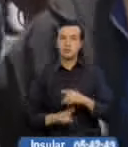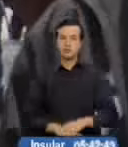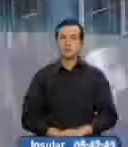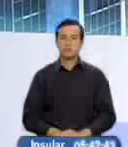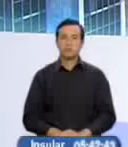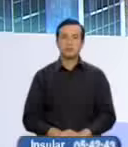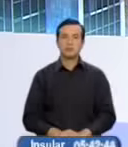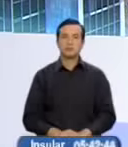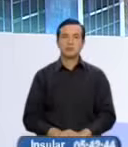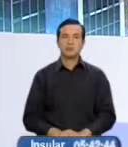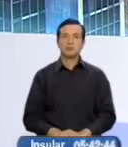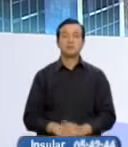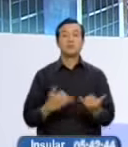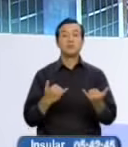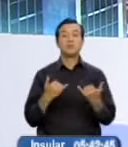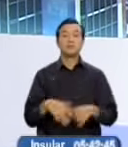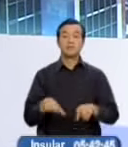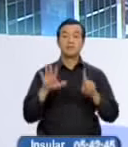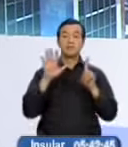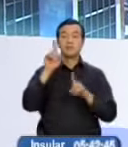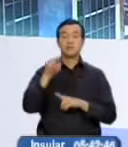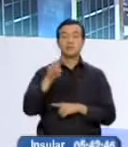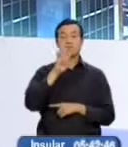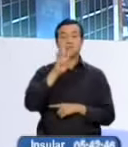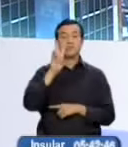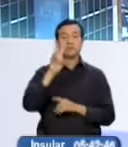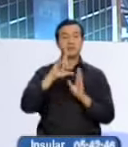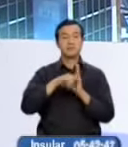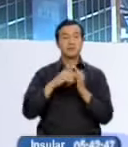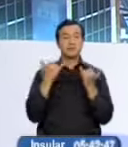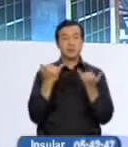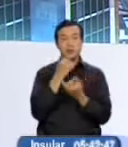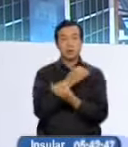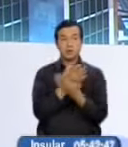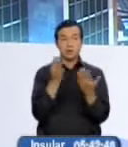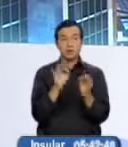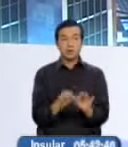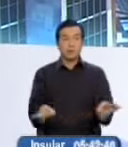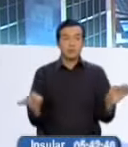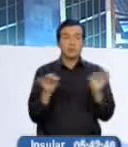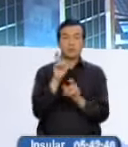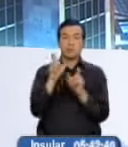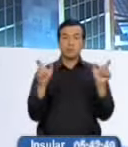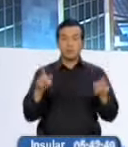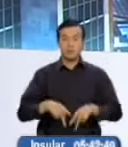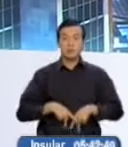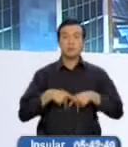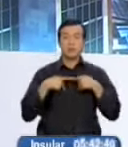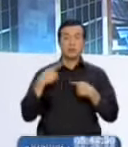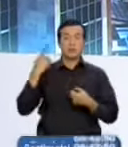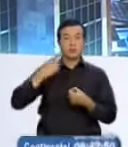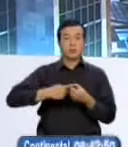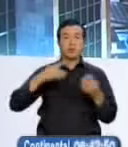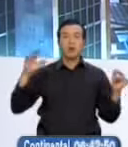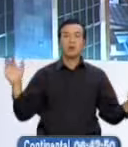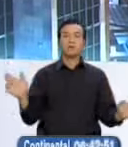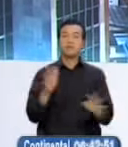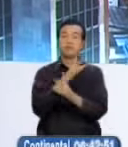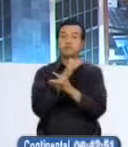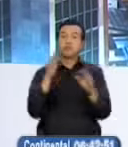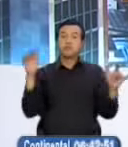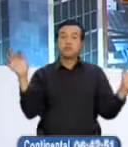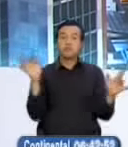TV. El reloj marca las 6:42 de la mañana y esta es una información importante para la gente que vive sobre todo en la capital. Los vientos